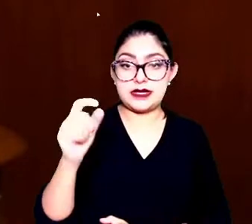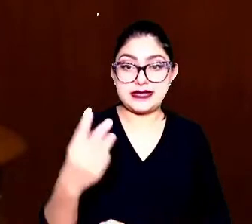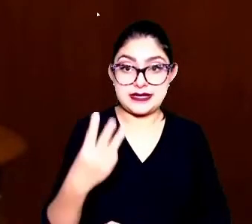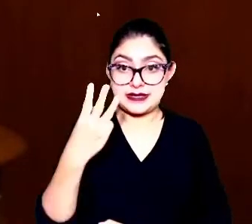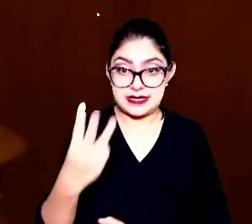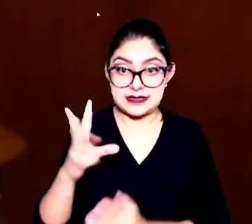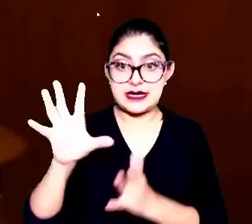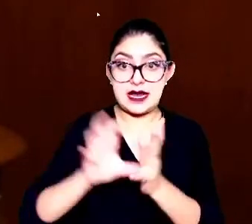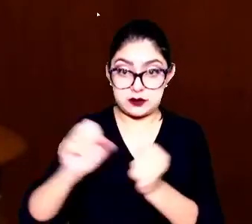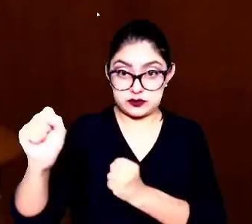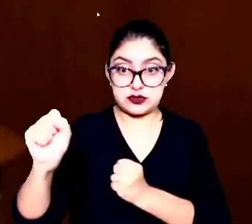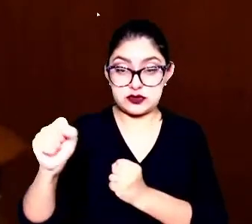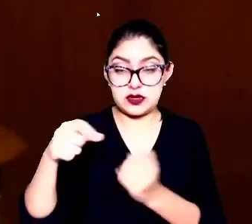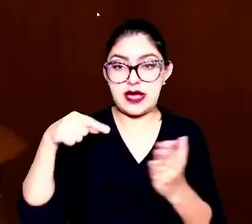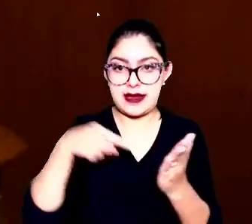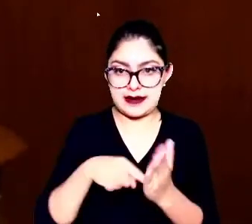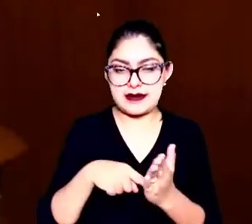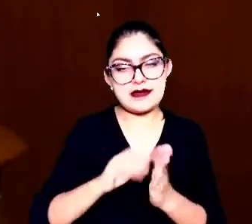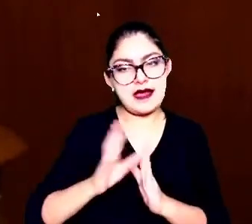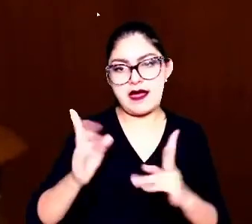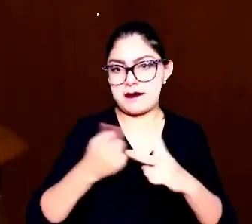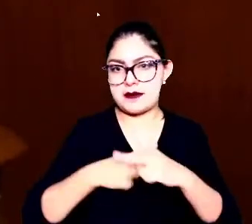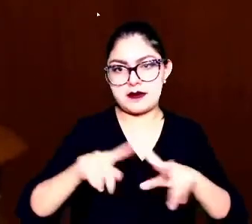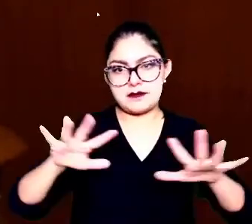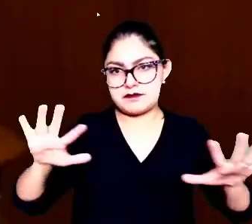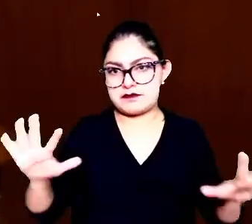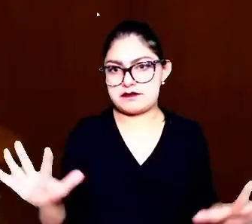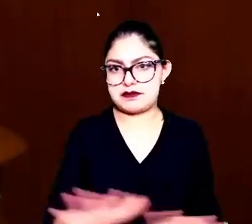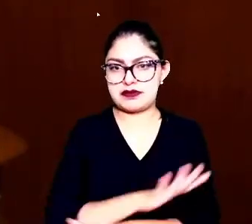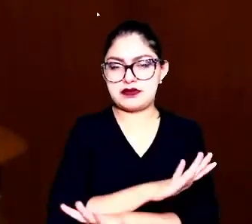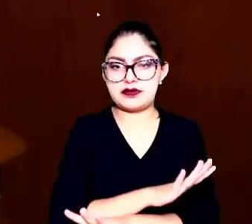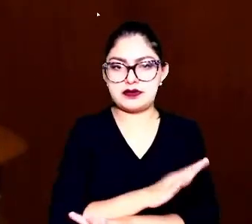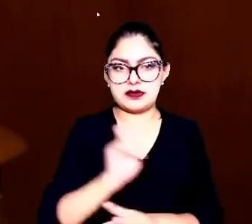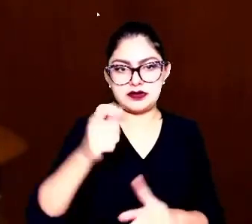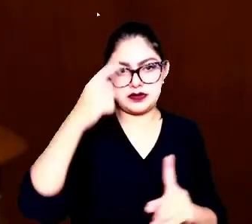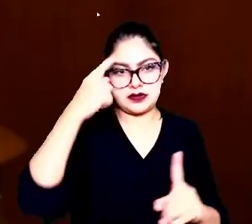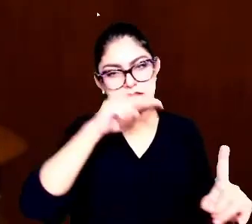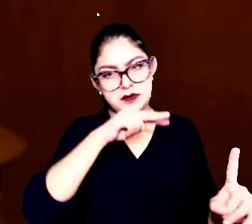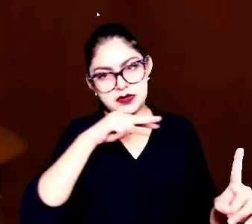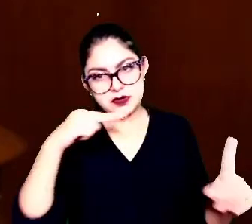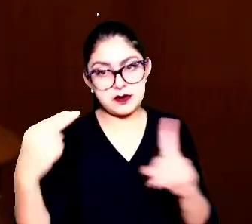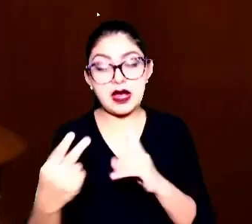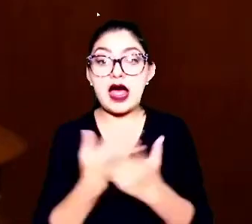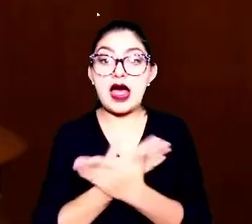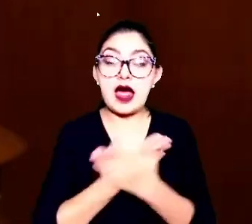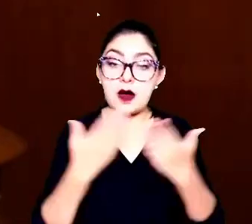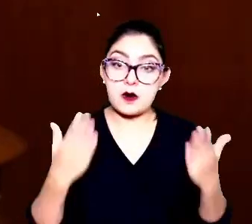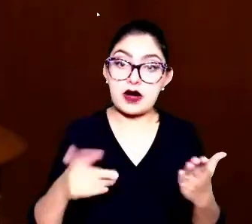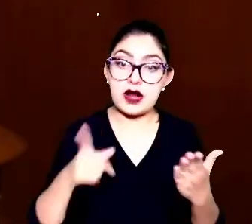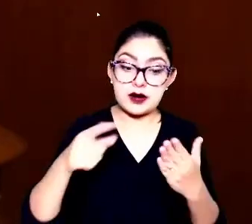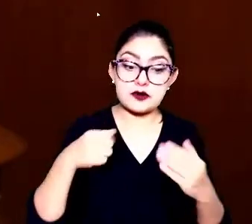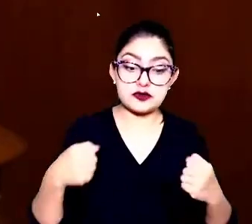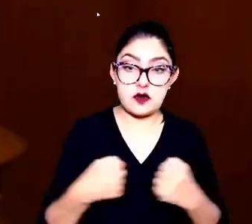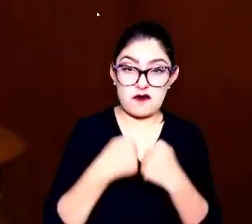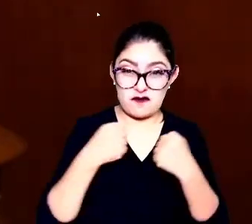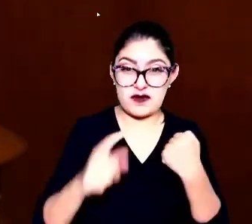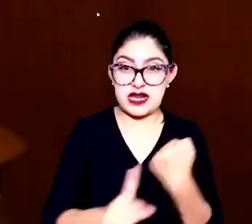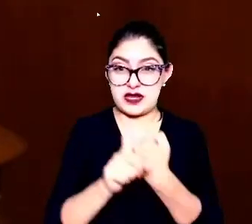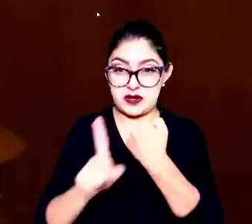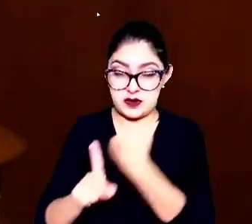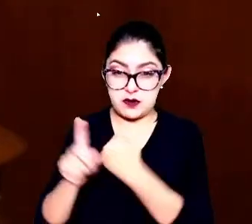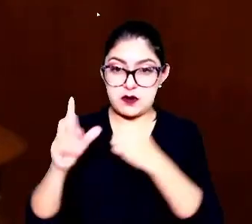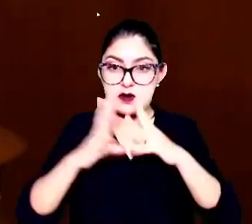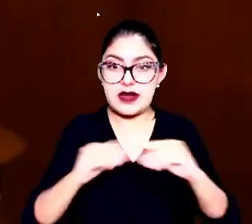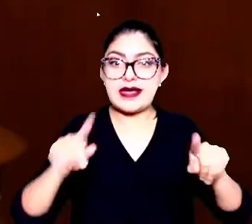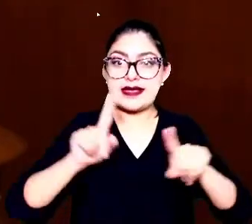cambia por completo este panorama ahora los conflictos serán resueltos por autoridades imparciales